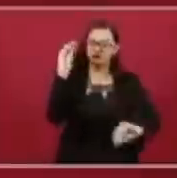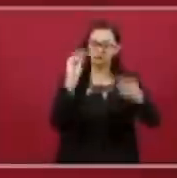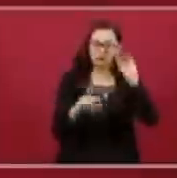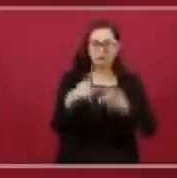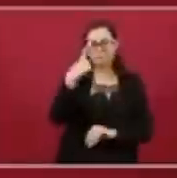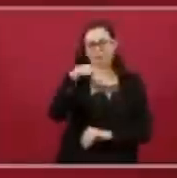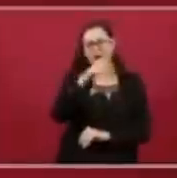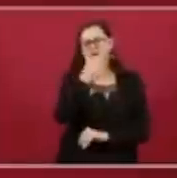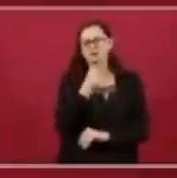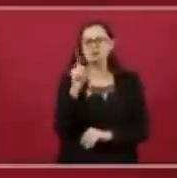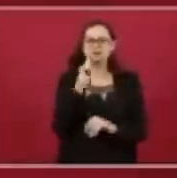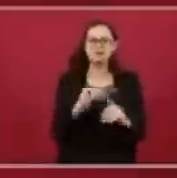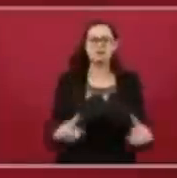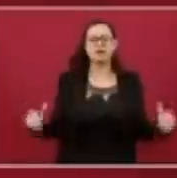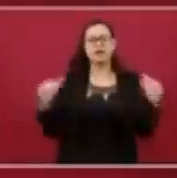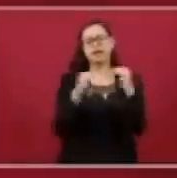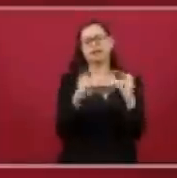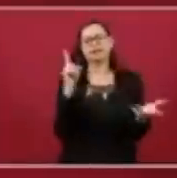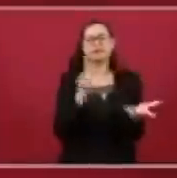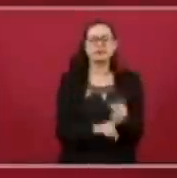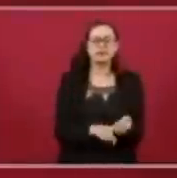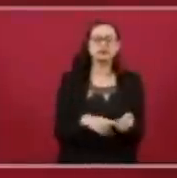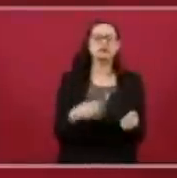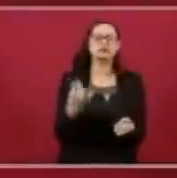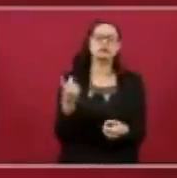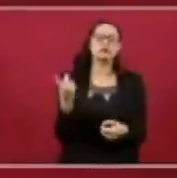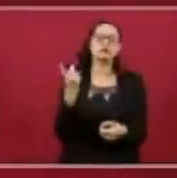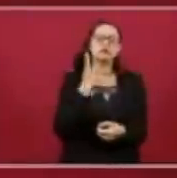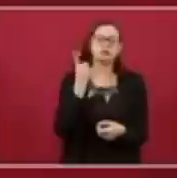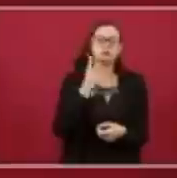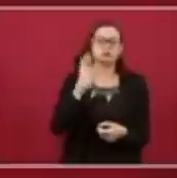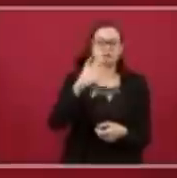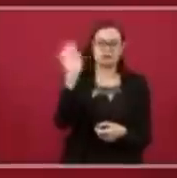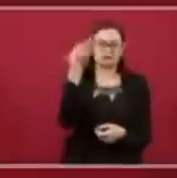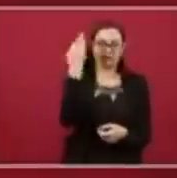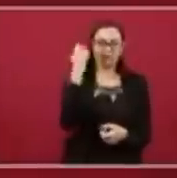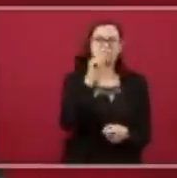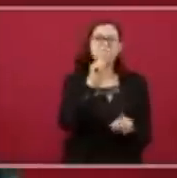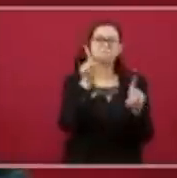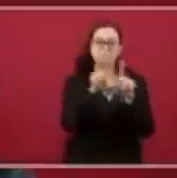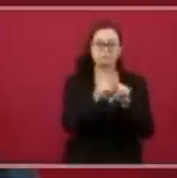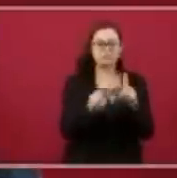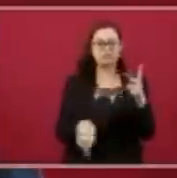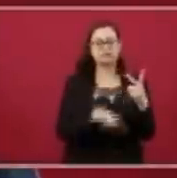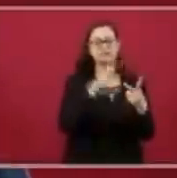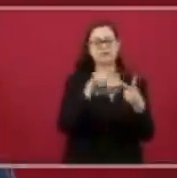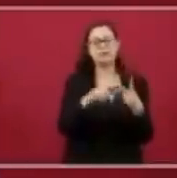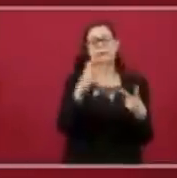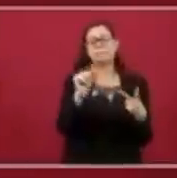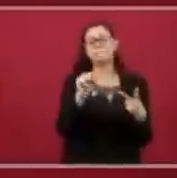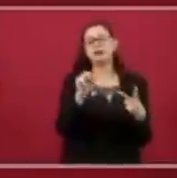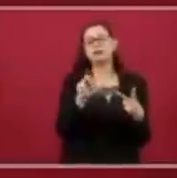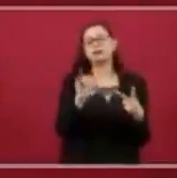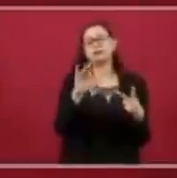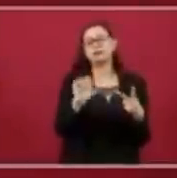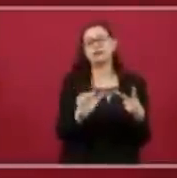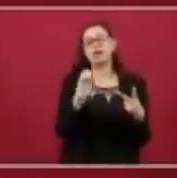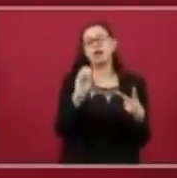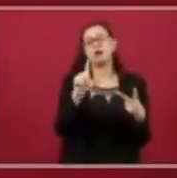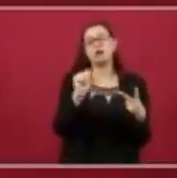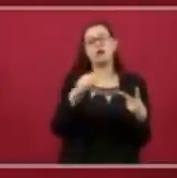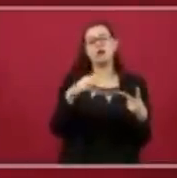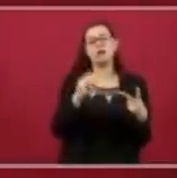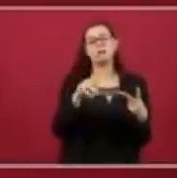entre otras desde el Poder Legislativo cuando fue diputada federal. Patricia Olamendi Torres, que es